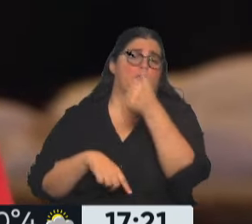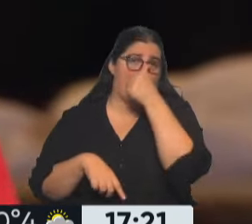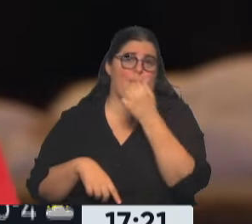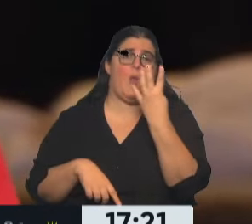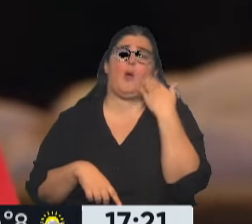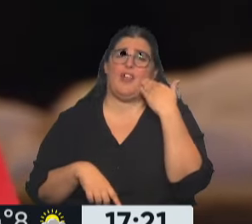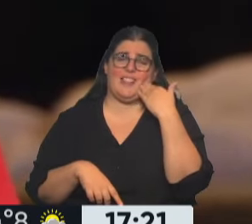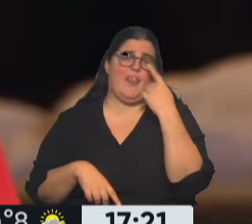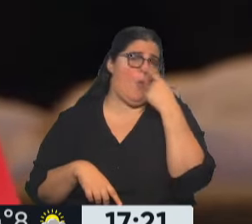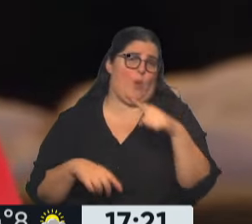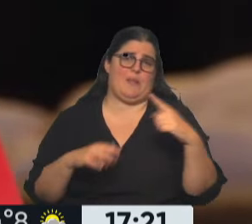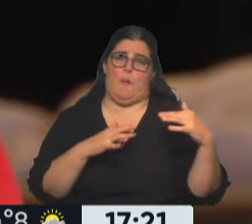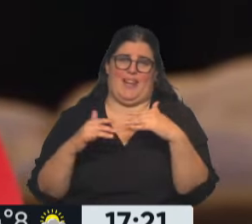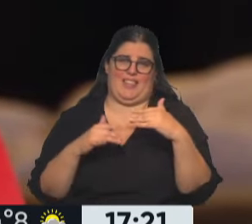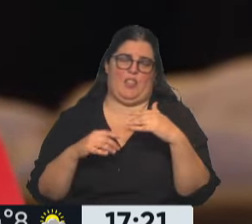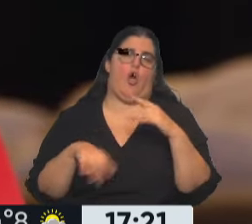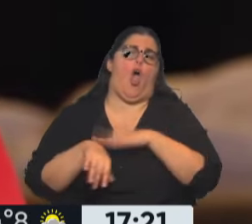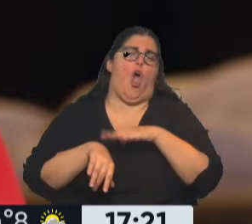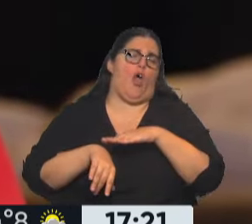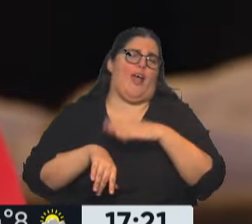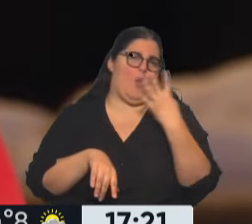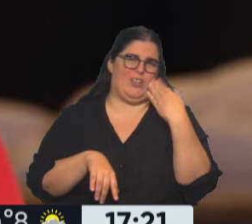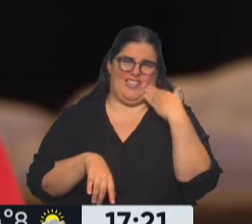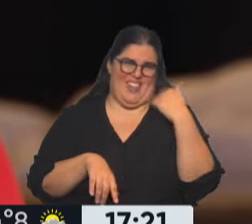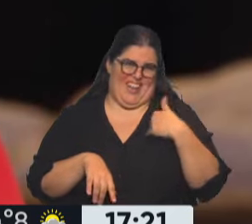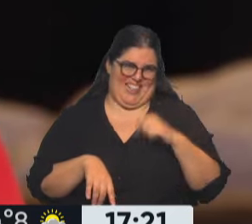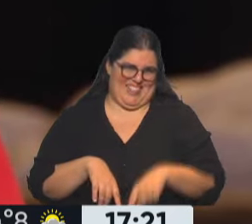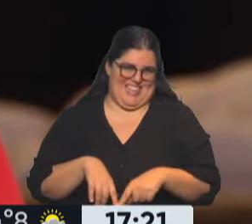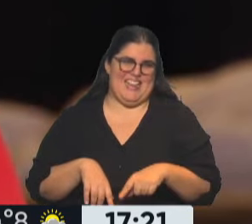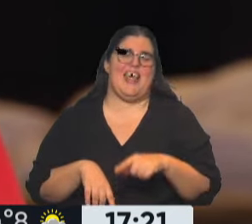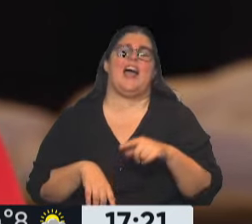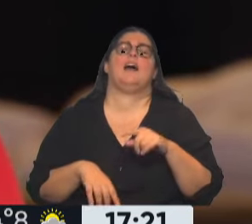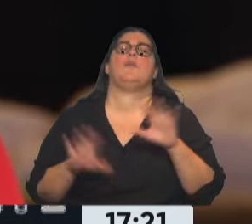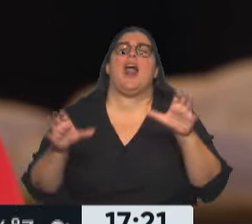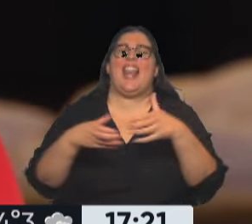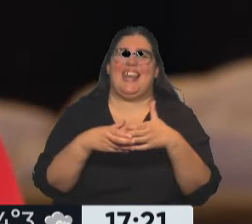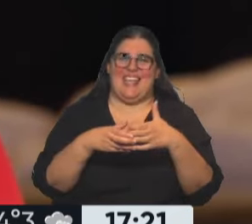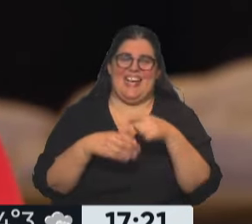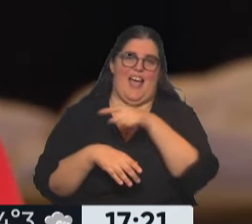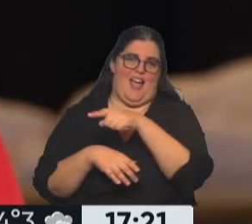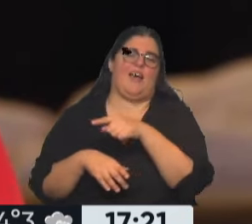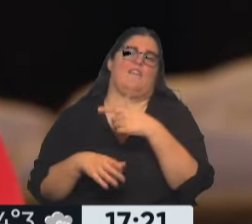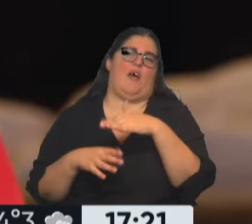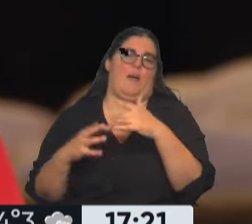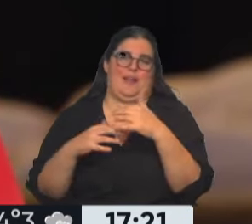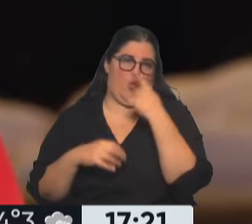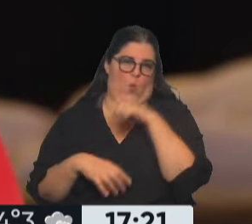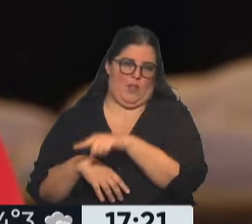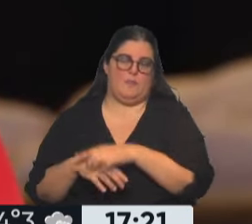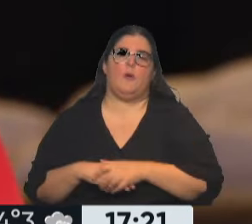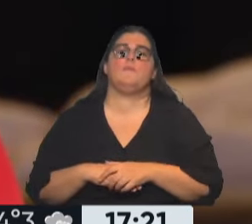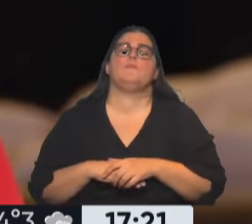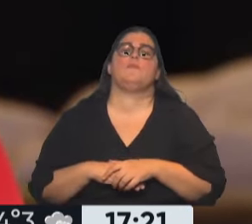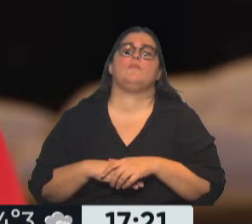4 de la tarde de la Argentina, cuando enfrente por la Liga 1 a Toulouse, y tendrá una posibilidad más de despedirse. Pero no